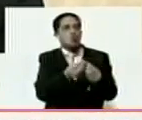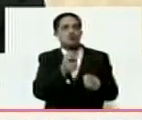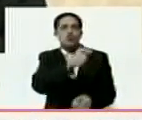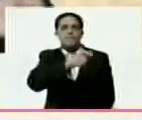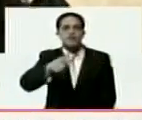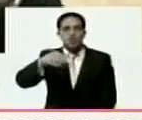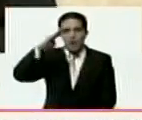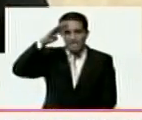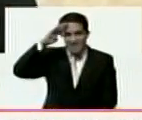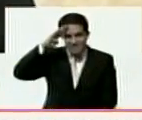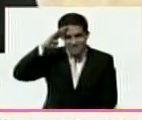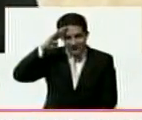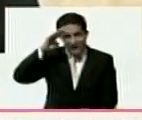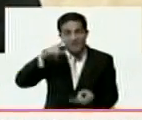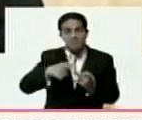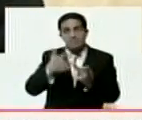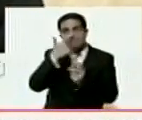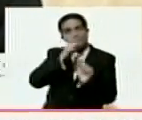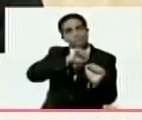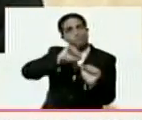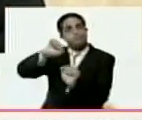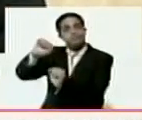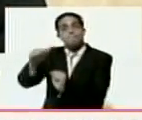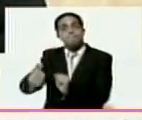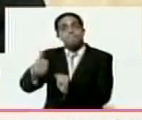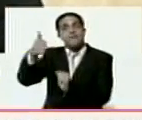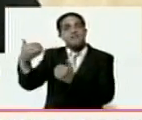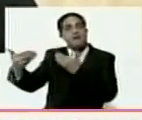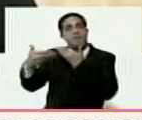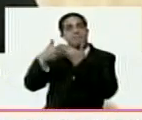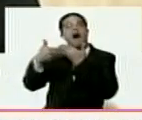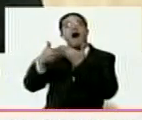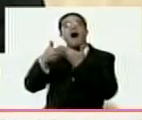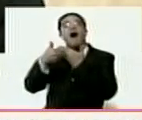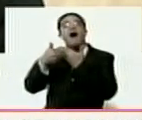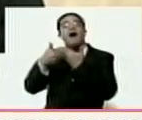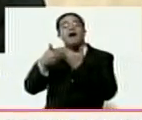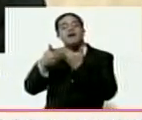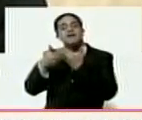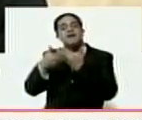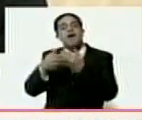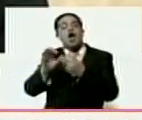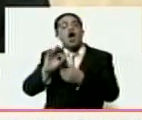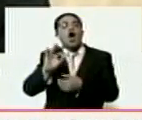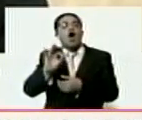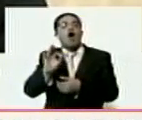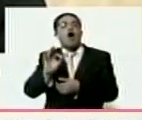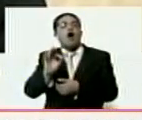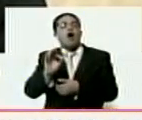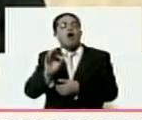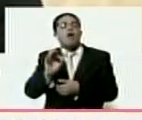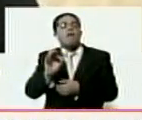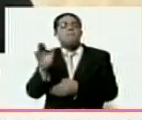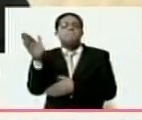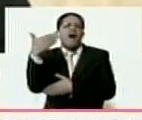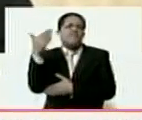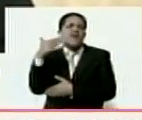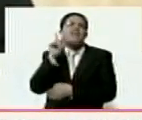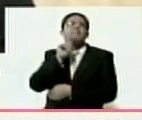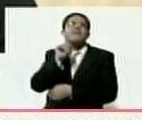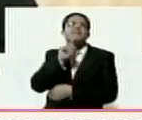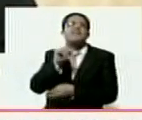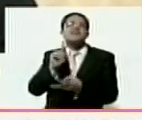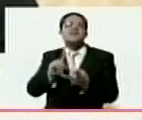de inteligencia, para prevenir más ataques, más operaciones de falsa bandera, de bandera falsa, más